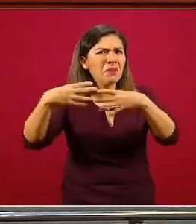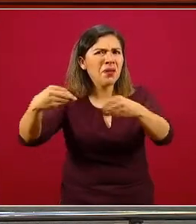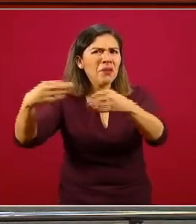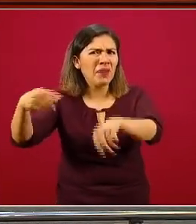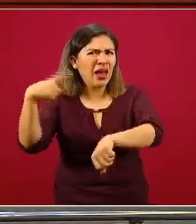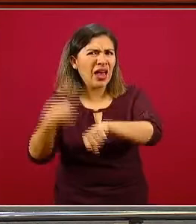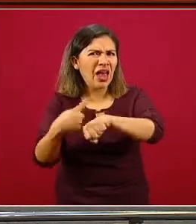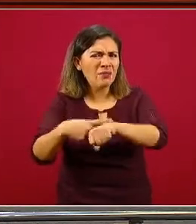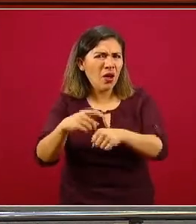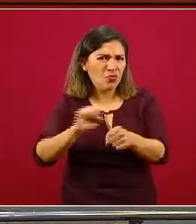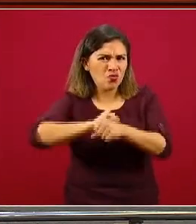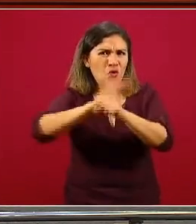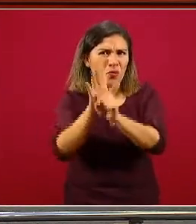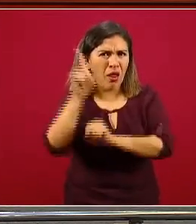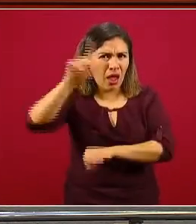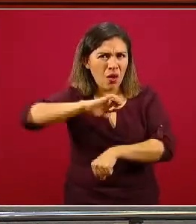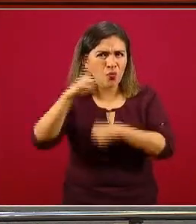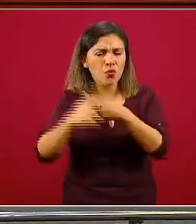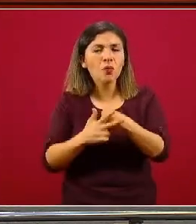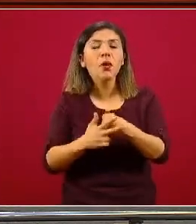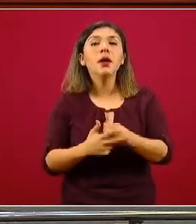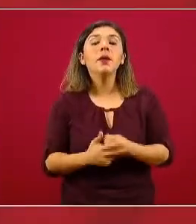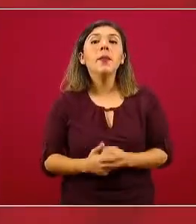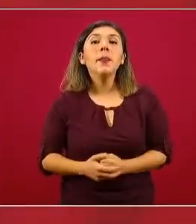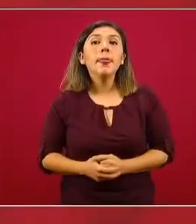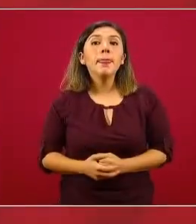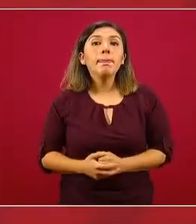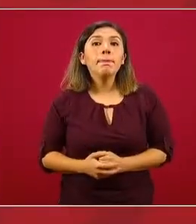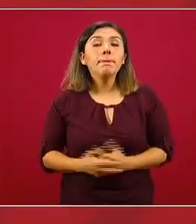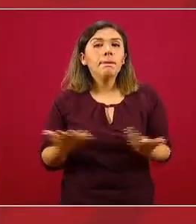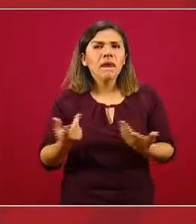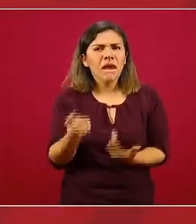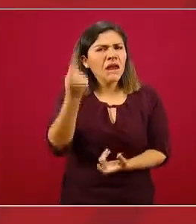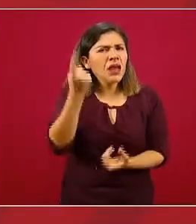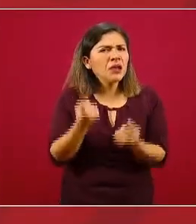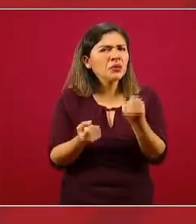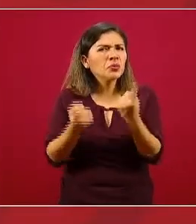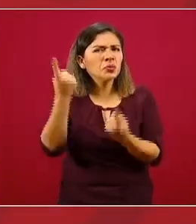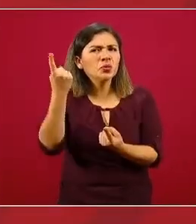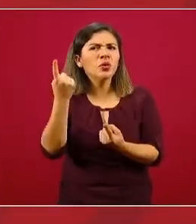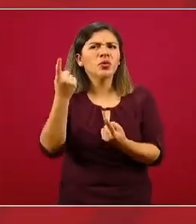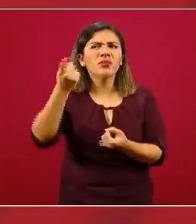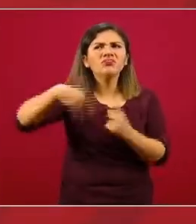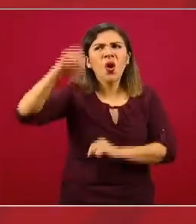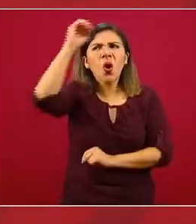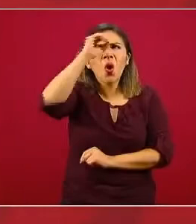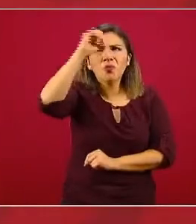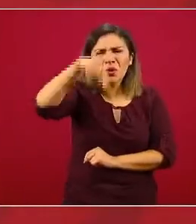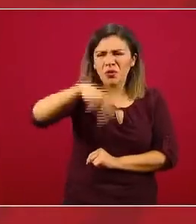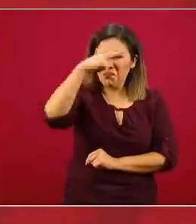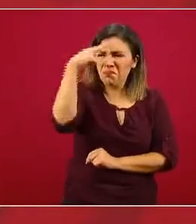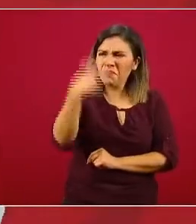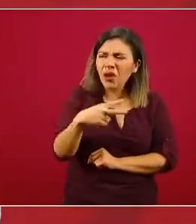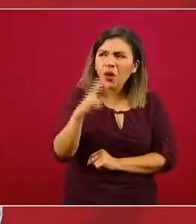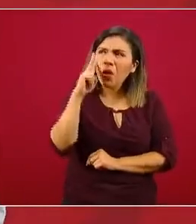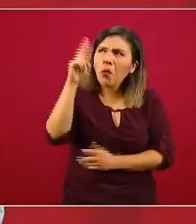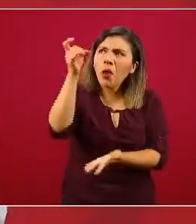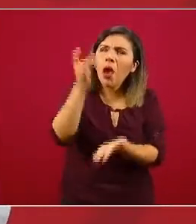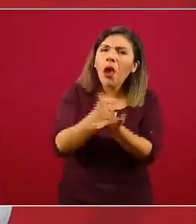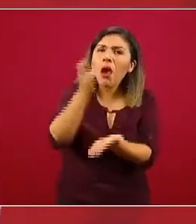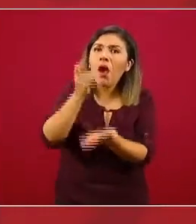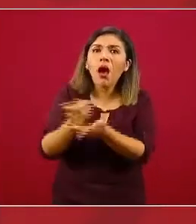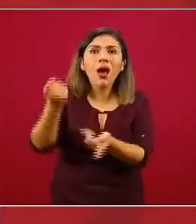la epidemia de COVID, y algunas partes de la opinión pública en México identificaban